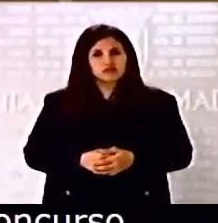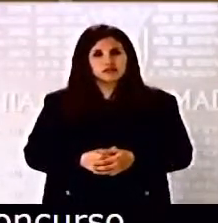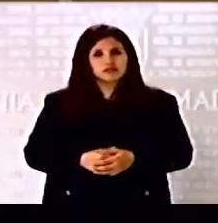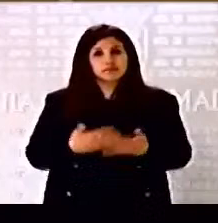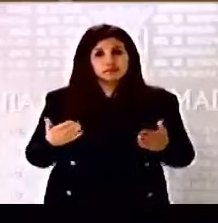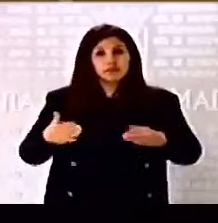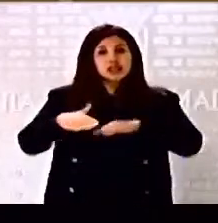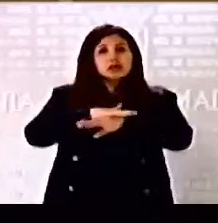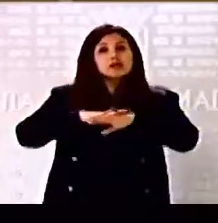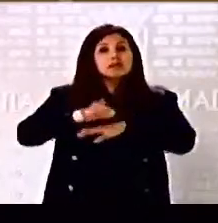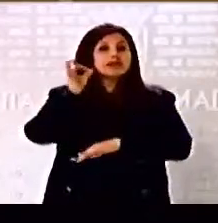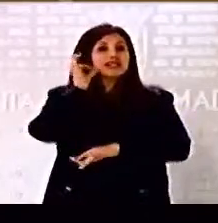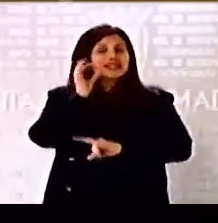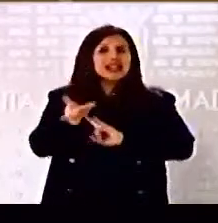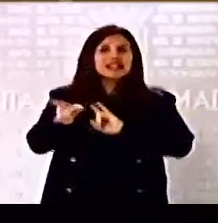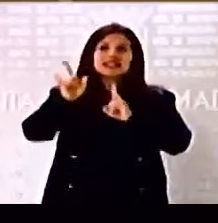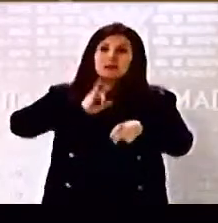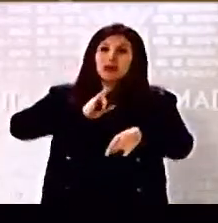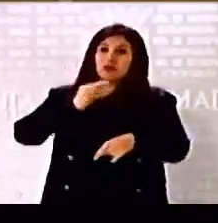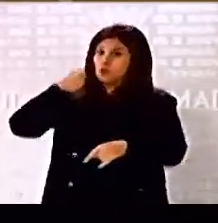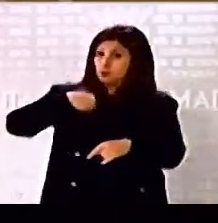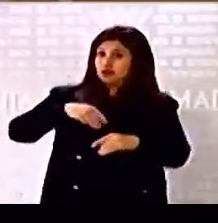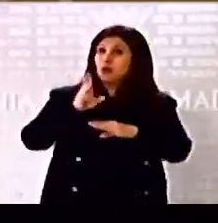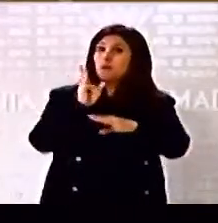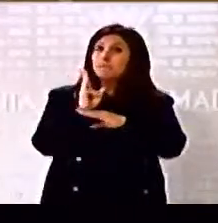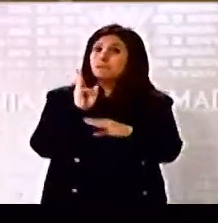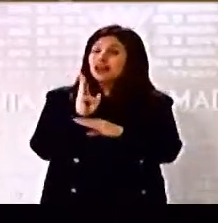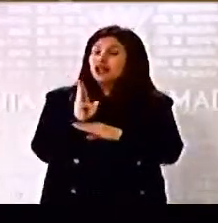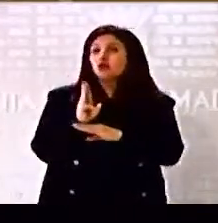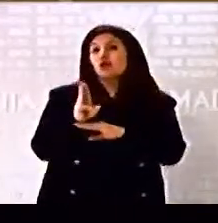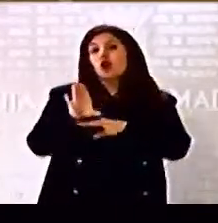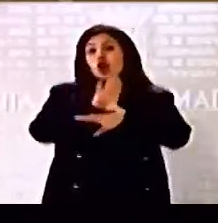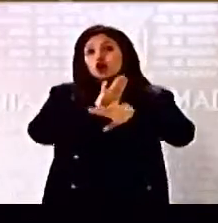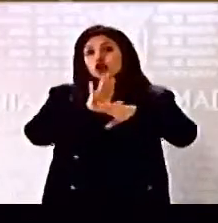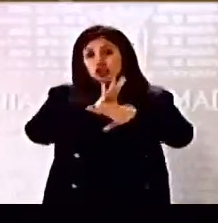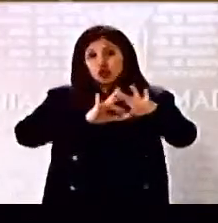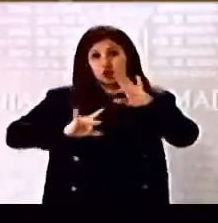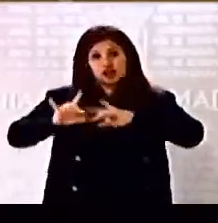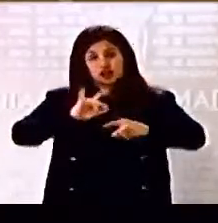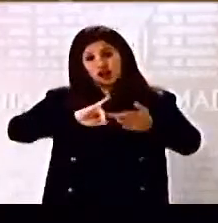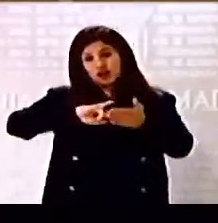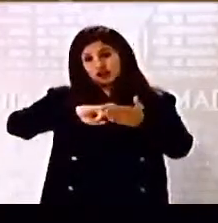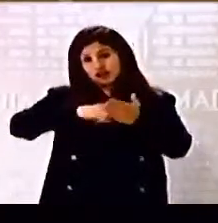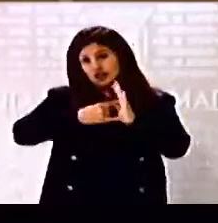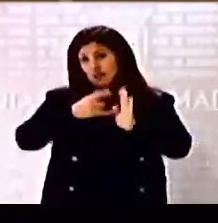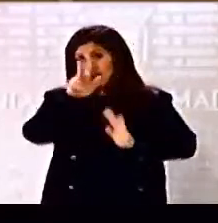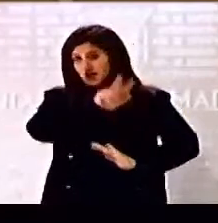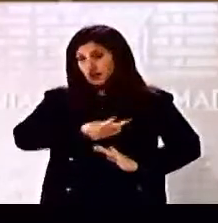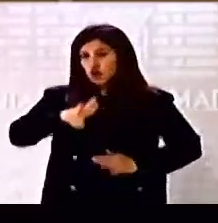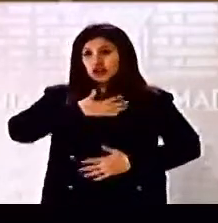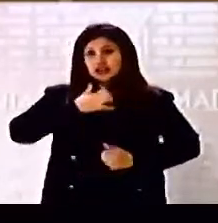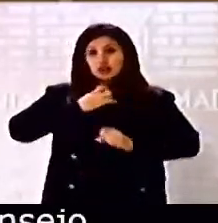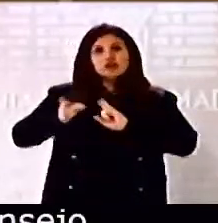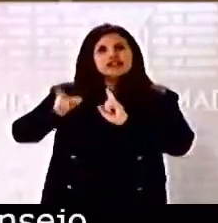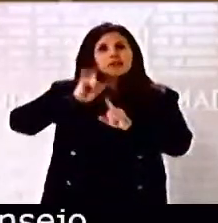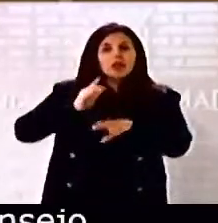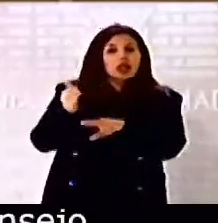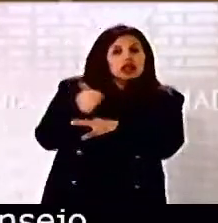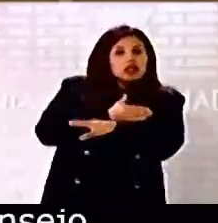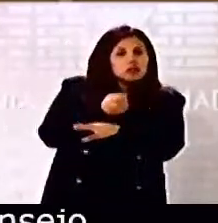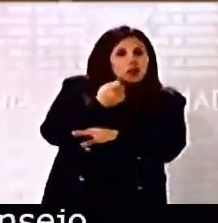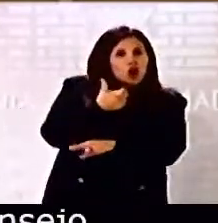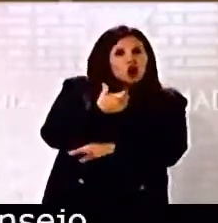La ministra me ha llamado un rato antes del Pleno del Consejo Interterritorial del Sistema Nacional de Salud para hacer una